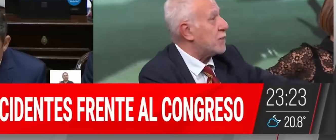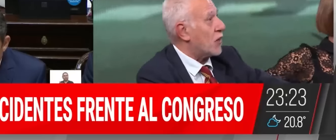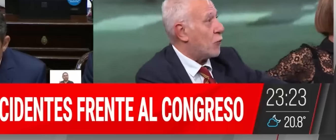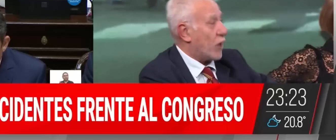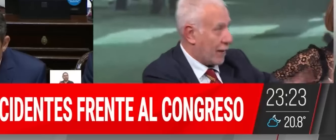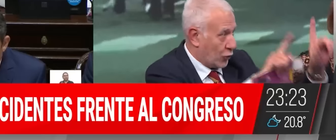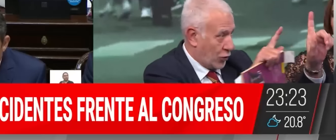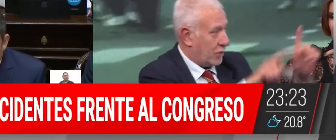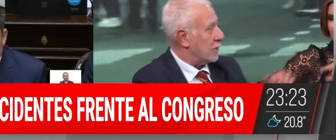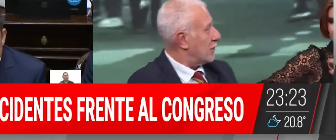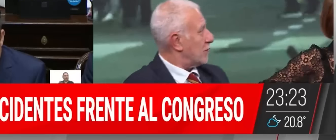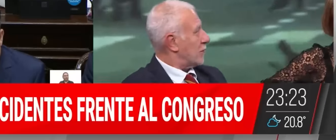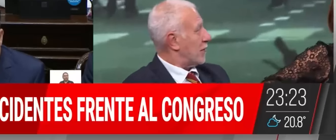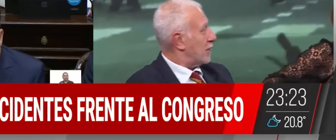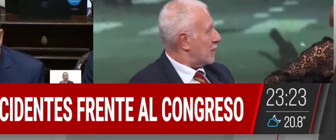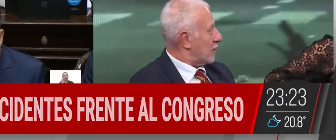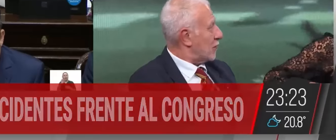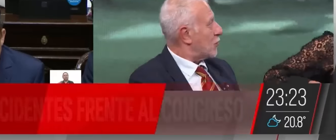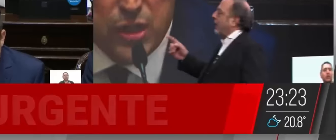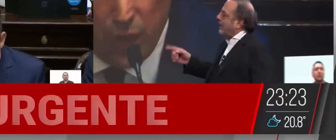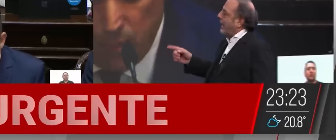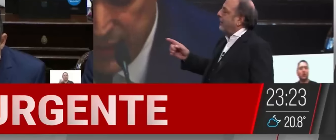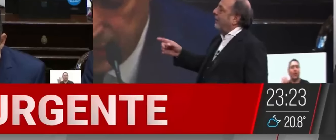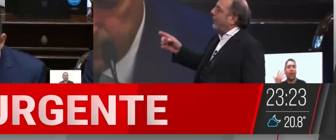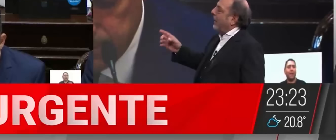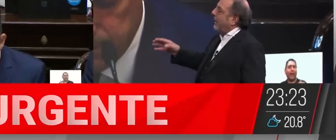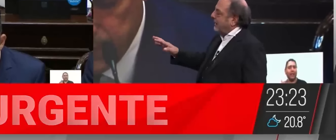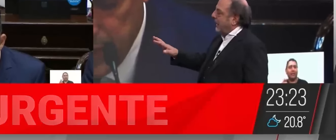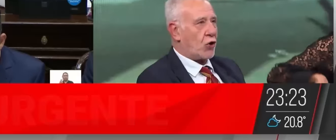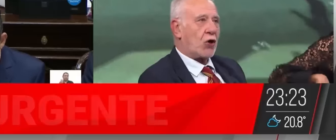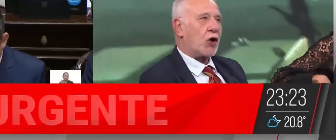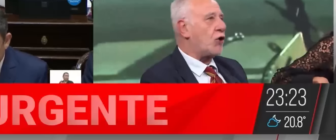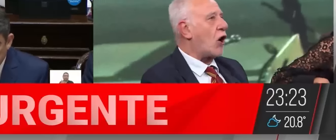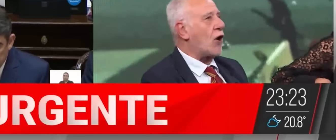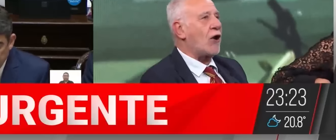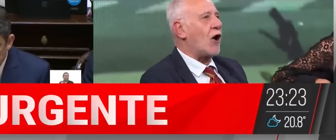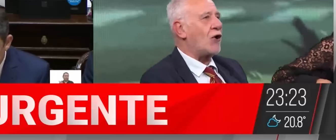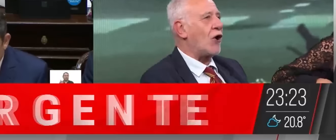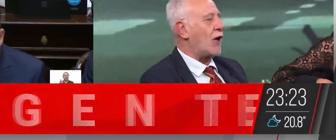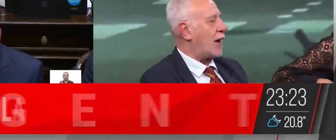No, estamos 77 años y seguimos laburando. No son peronistas de color claro y color oscuro. Son todos peronistas.